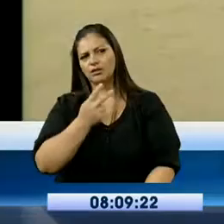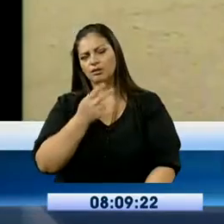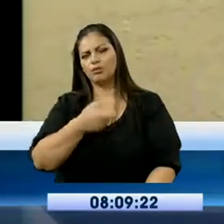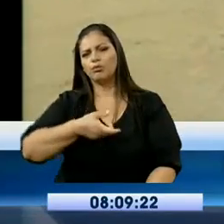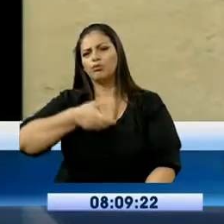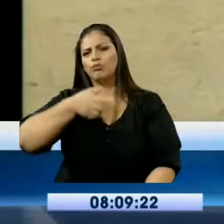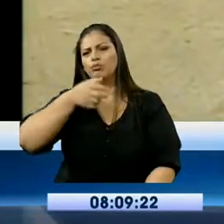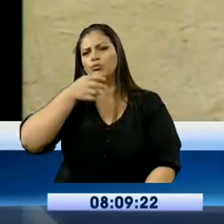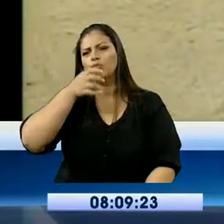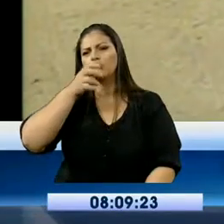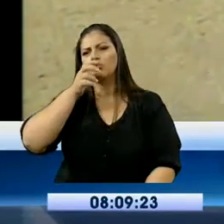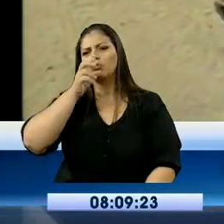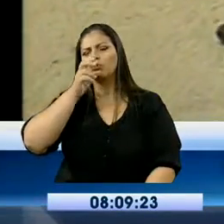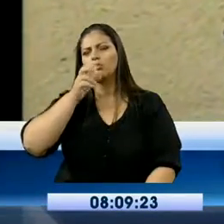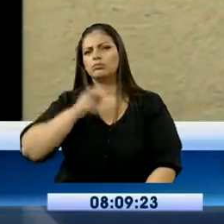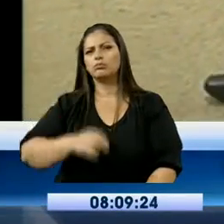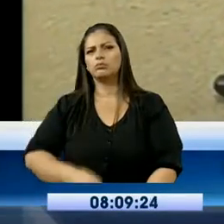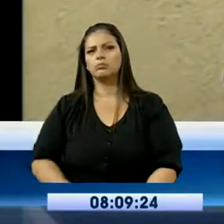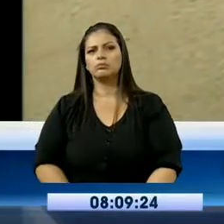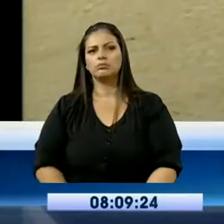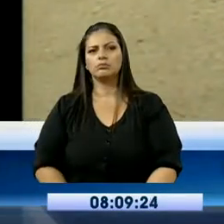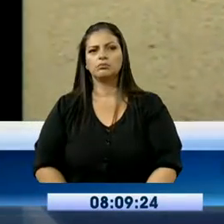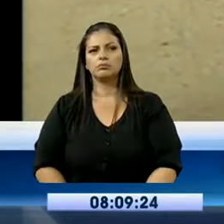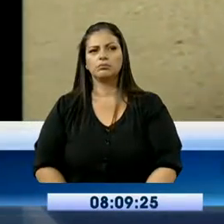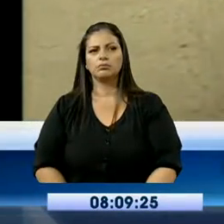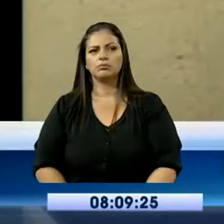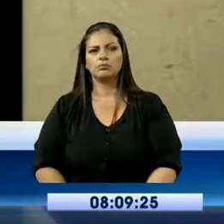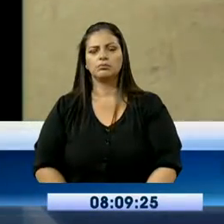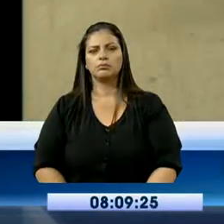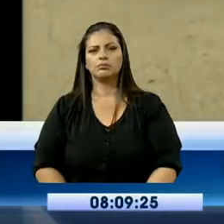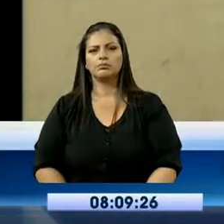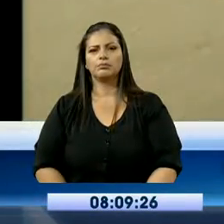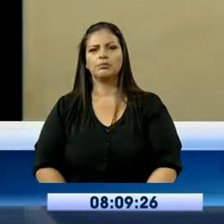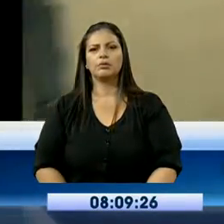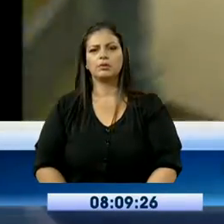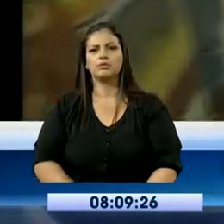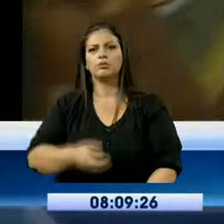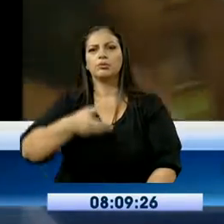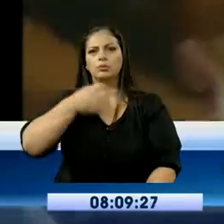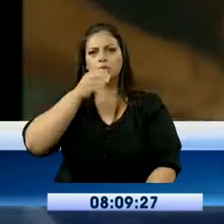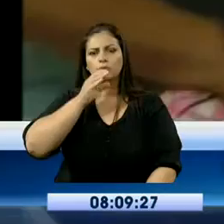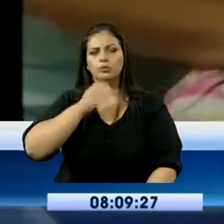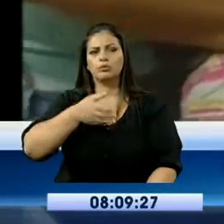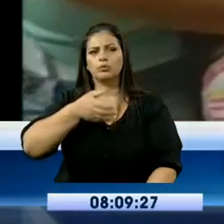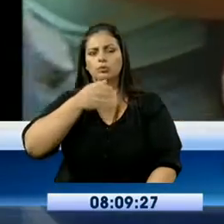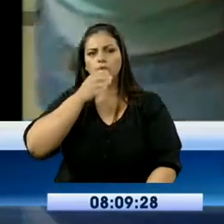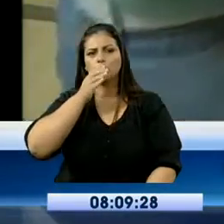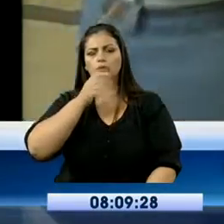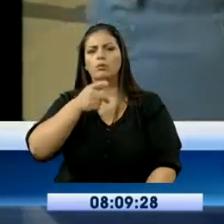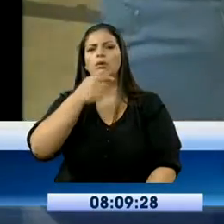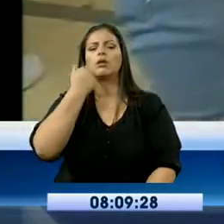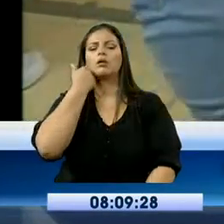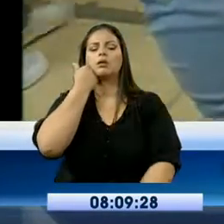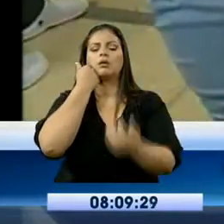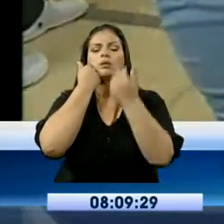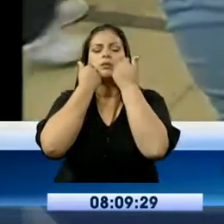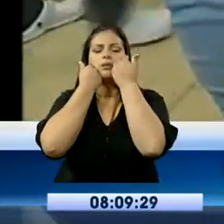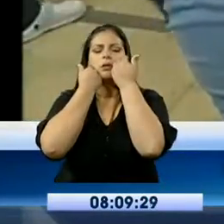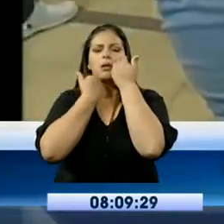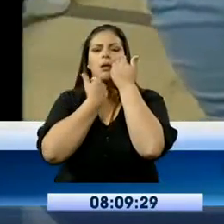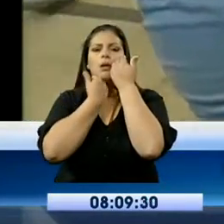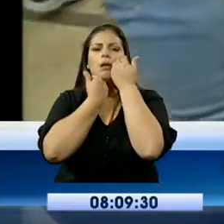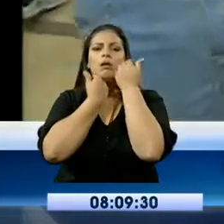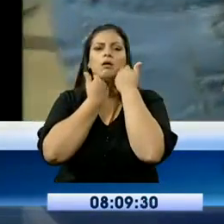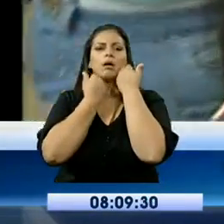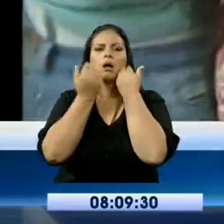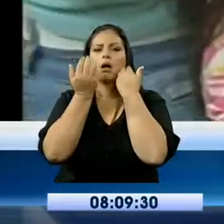les va a aplicar la vacuna, que aunque se los está hidratando. Hidratándose. Están con fiebres. ¿Esto es previo o